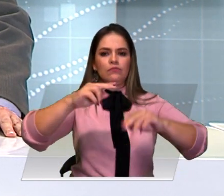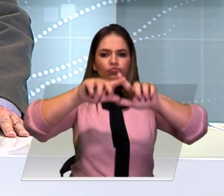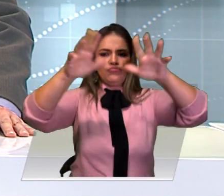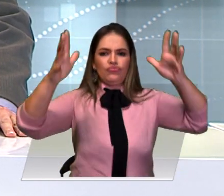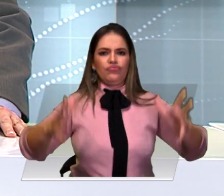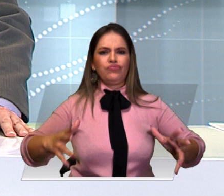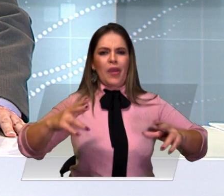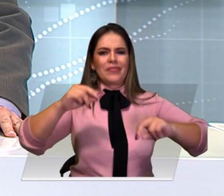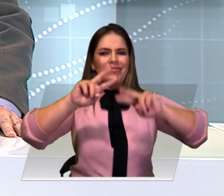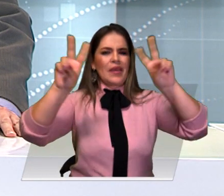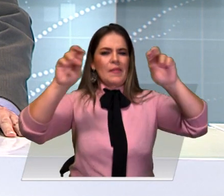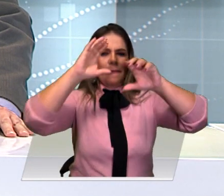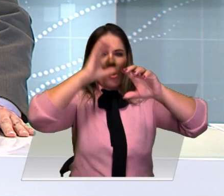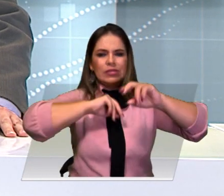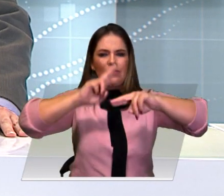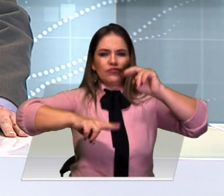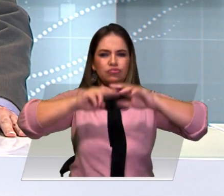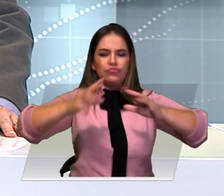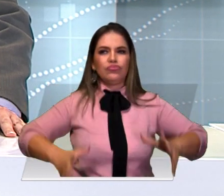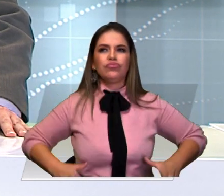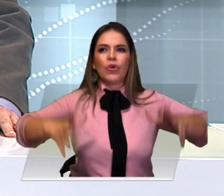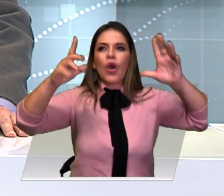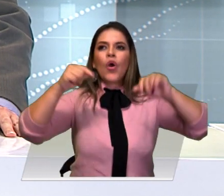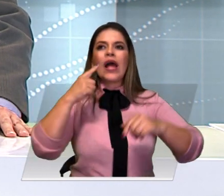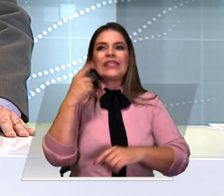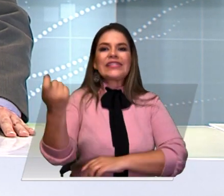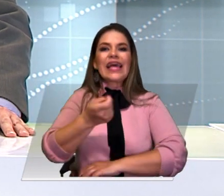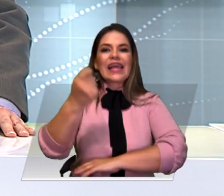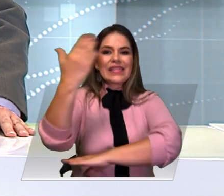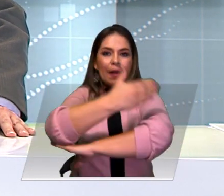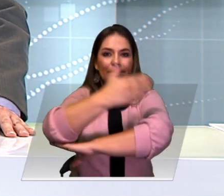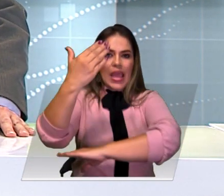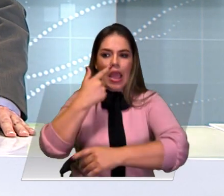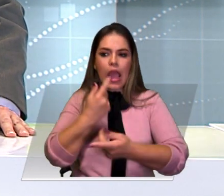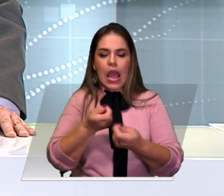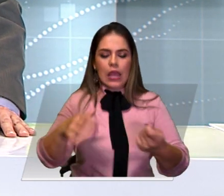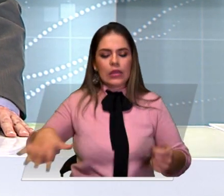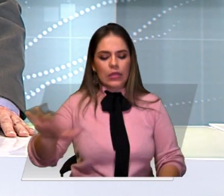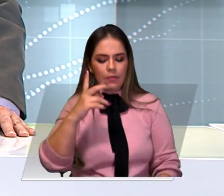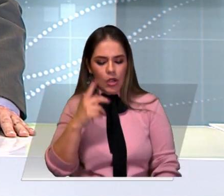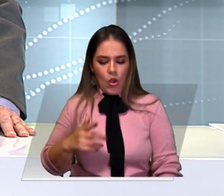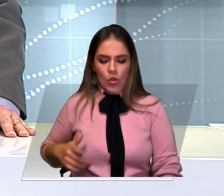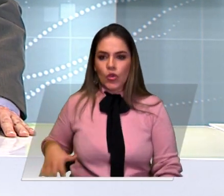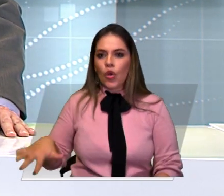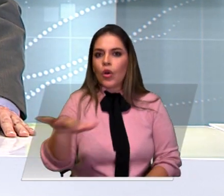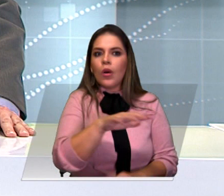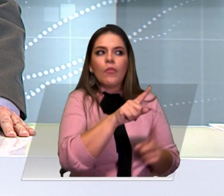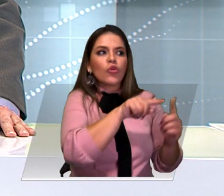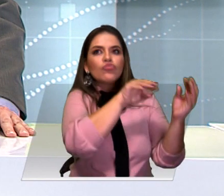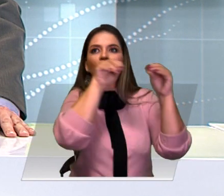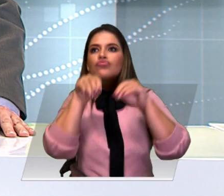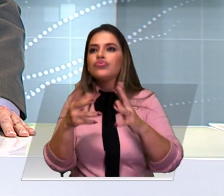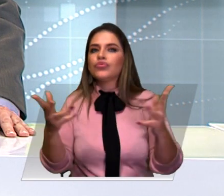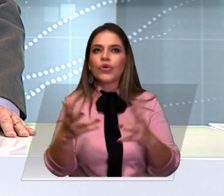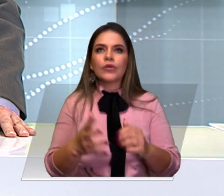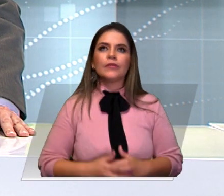policía. Estará ubicada diagonal al peaje que conduce a la vía La Ceja. Desde ya se busca terreno para la estación de carabineros.